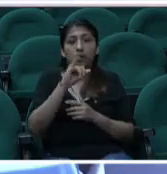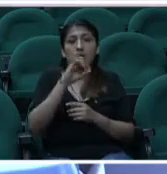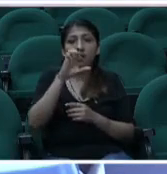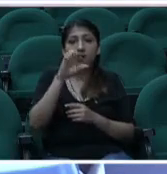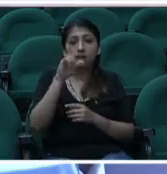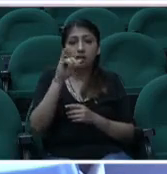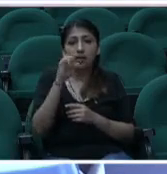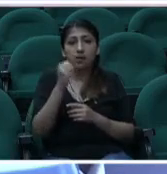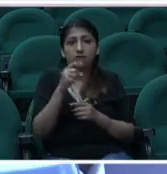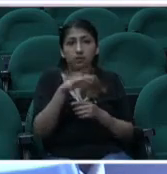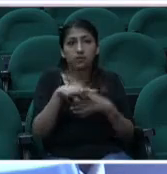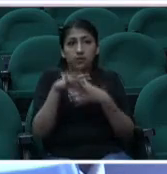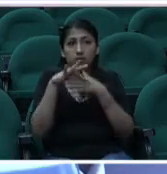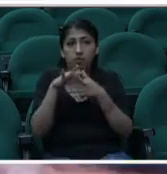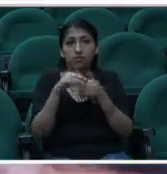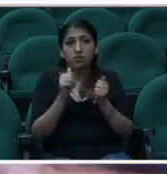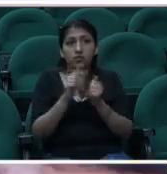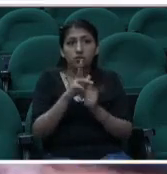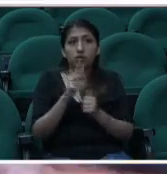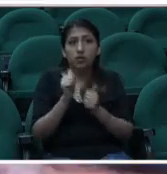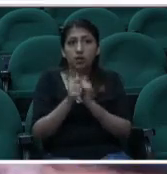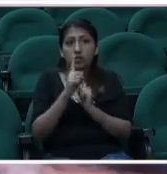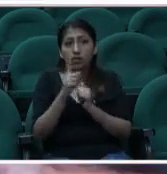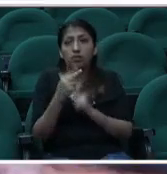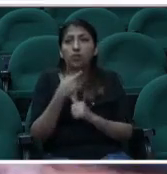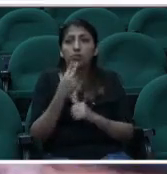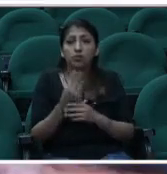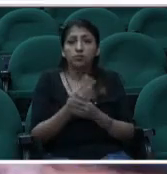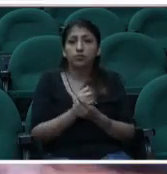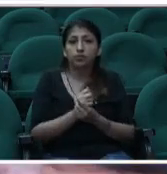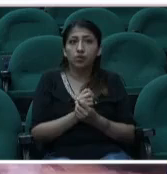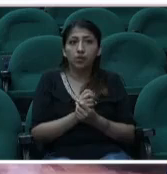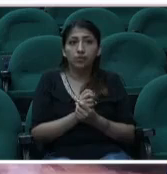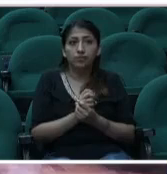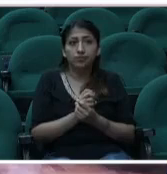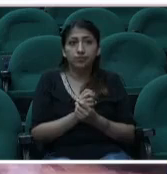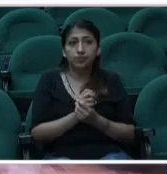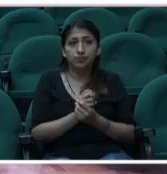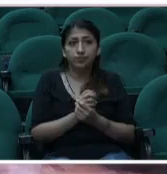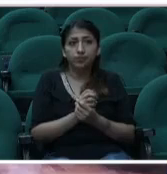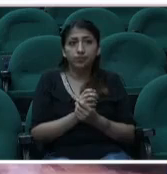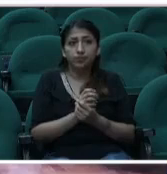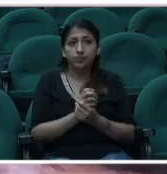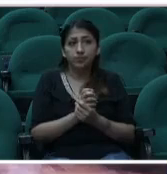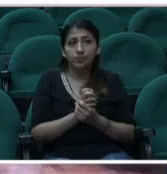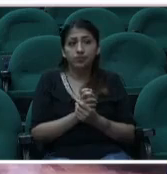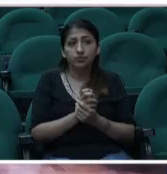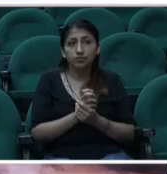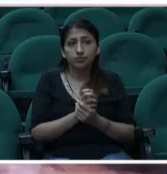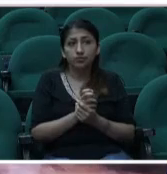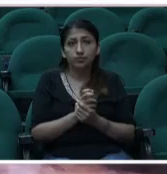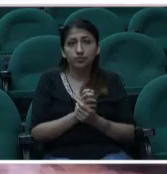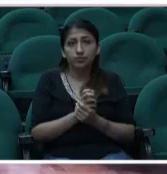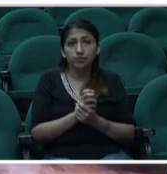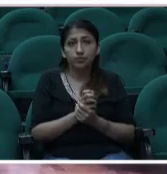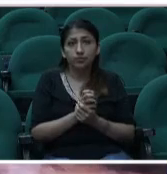para lo cual tienen que estar muy pendientes a la exposición de cada uno de lo que digan en este en esta primera en